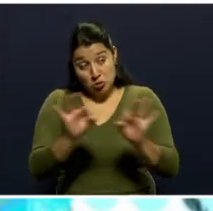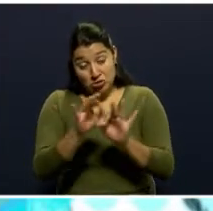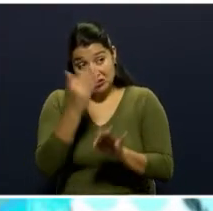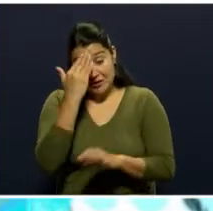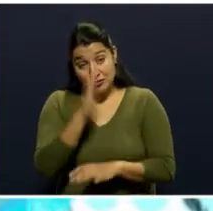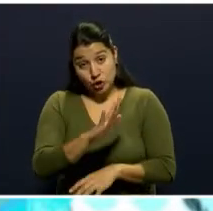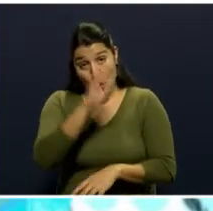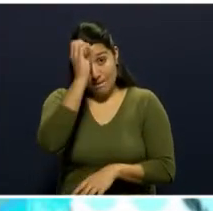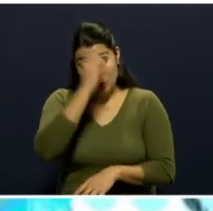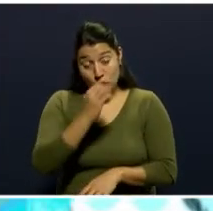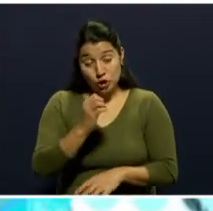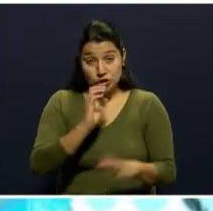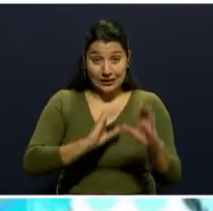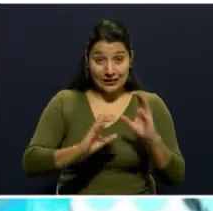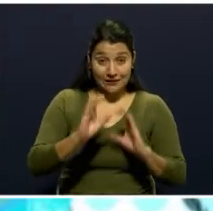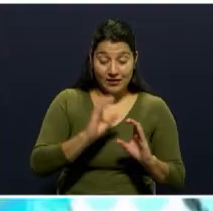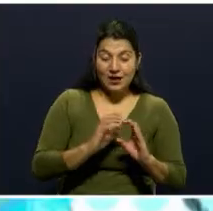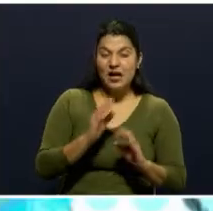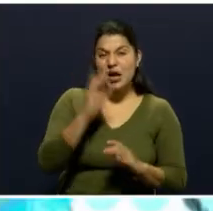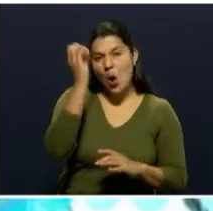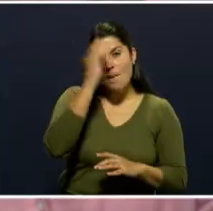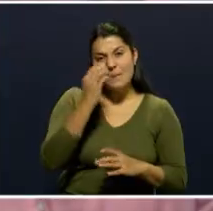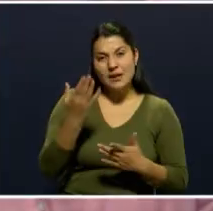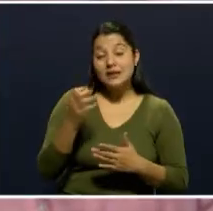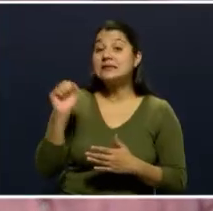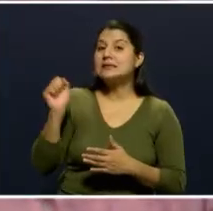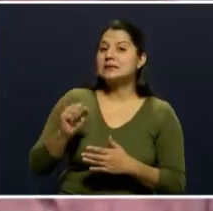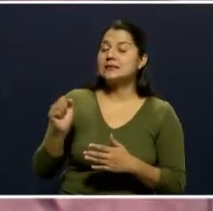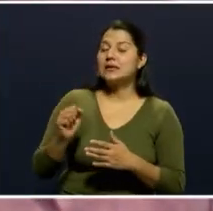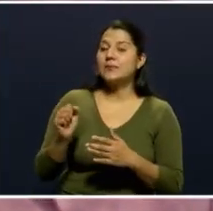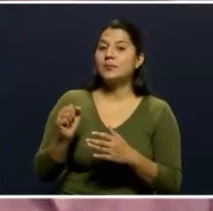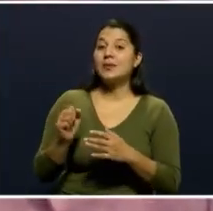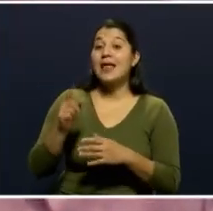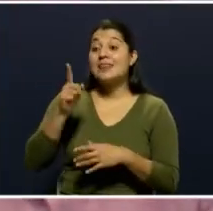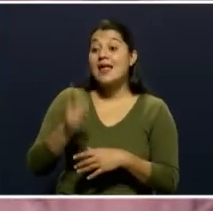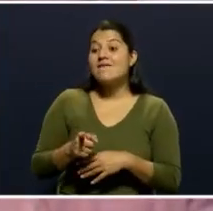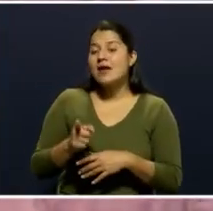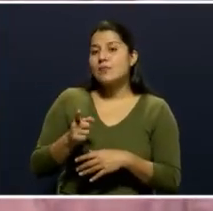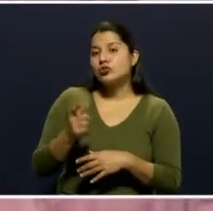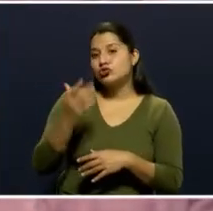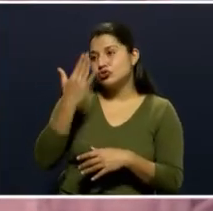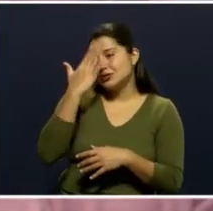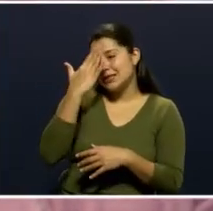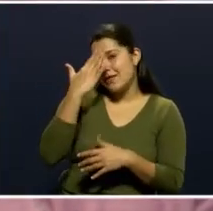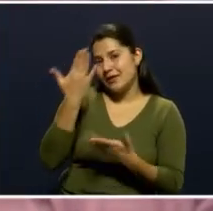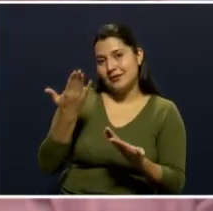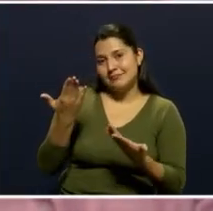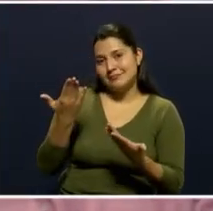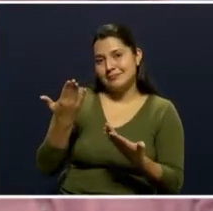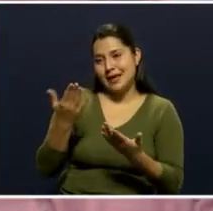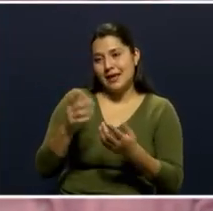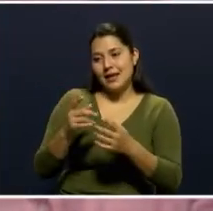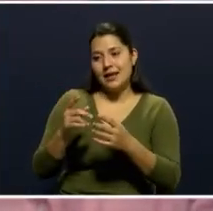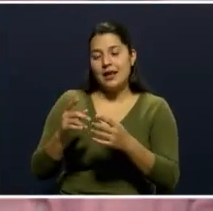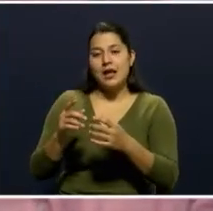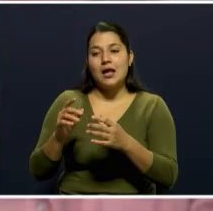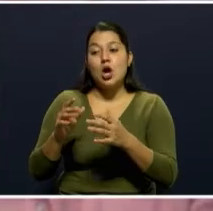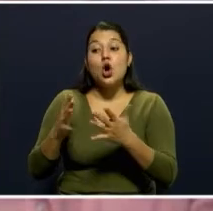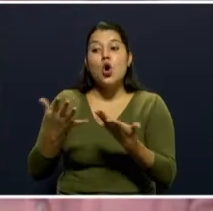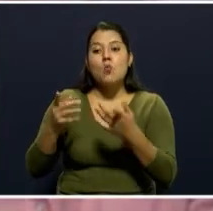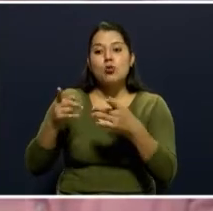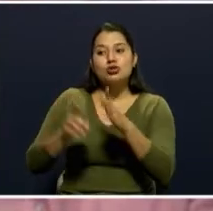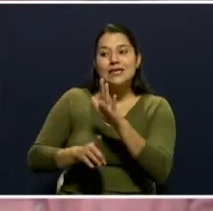ustedes? Correcto. Aquí hay que tomar en consideración muchísimas las variables que pueden determinar justamente el